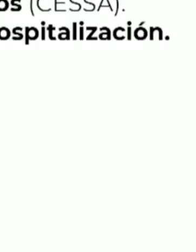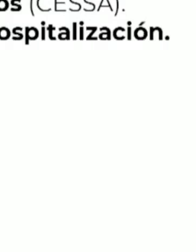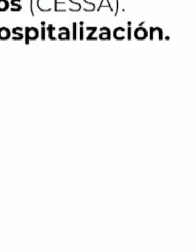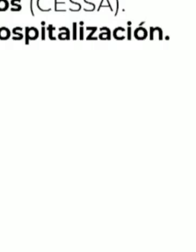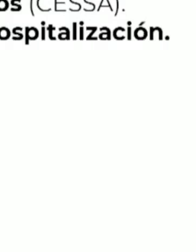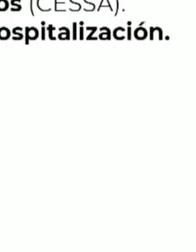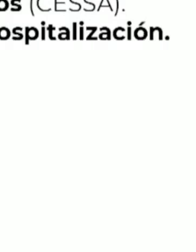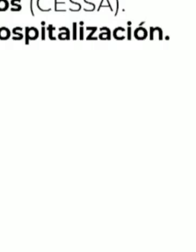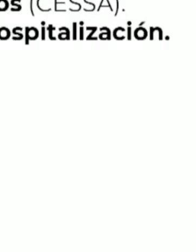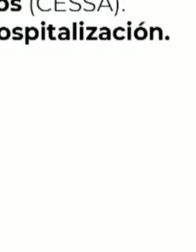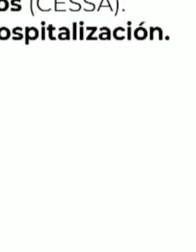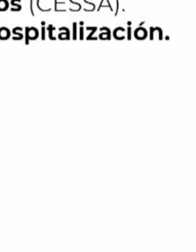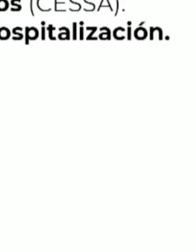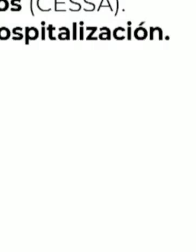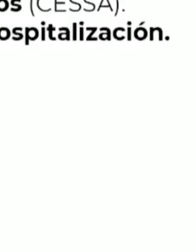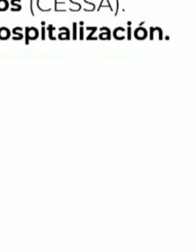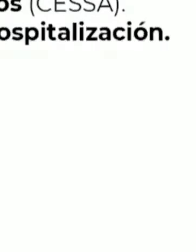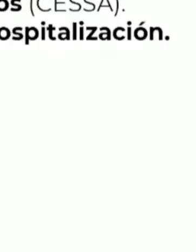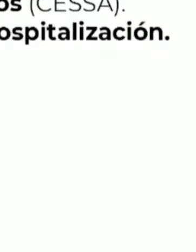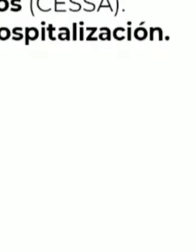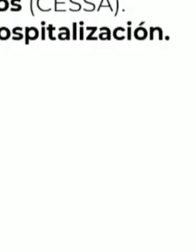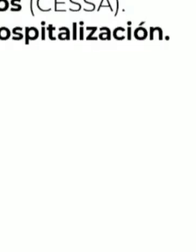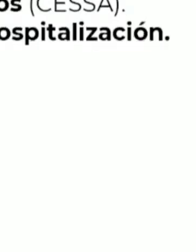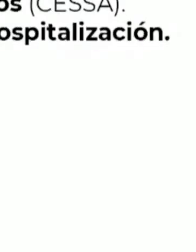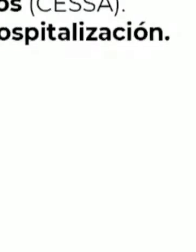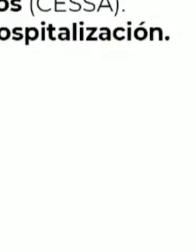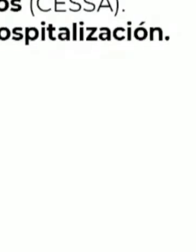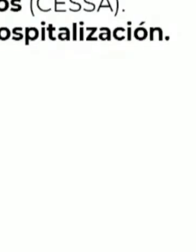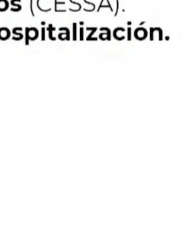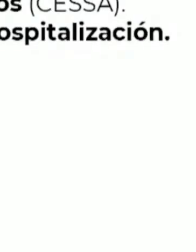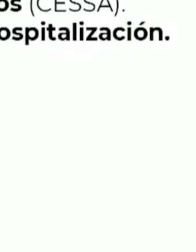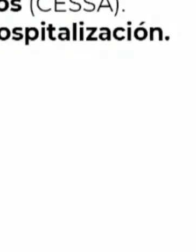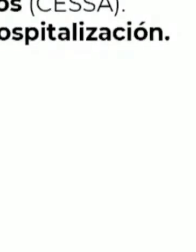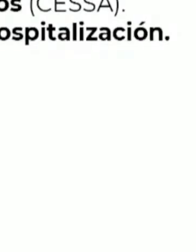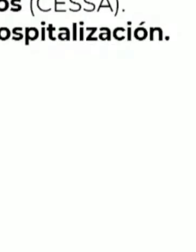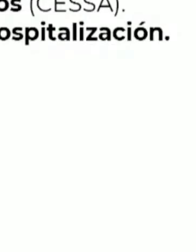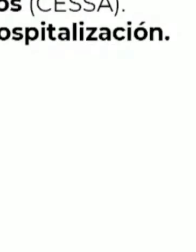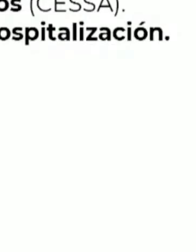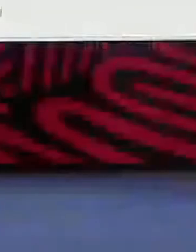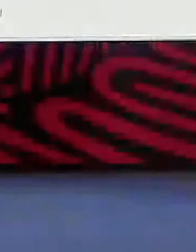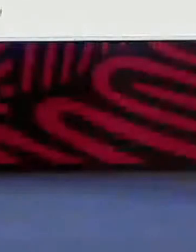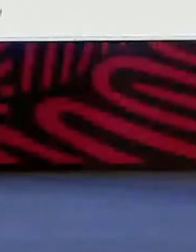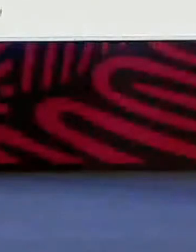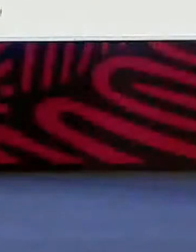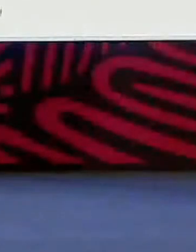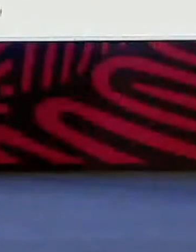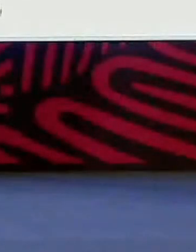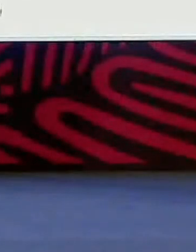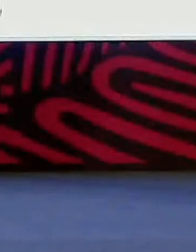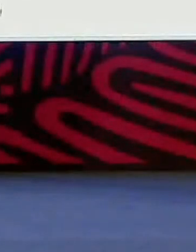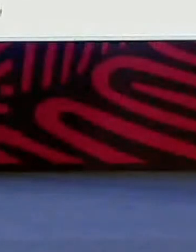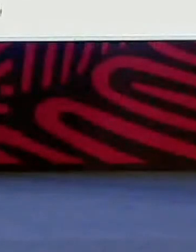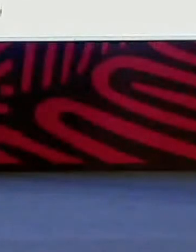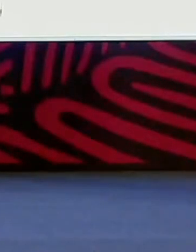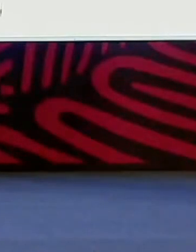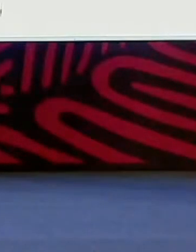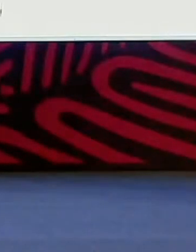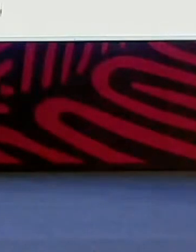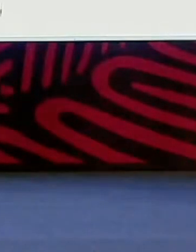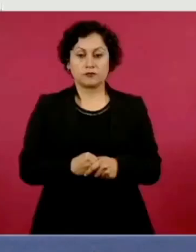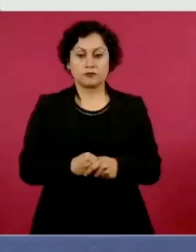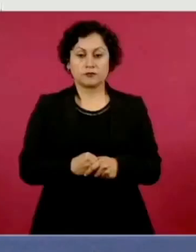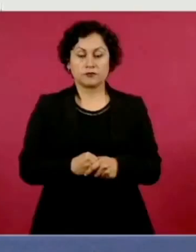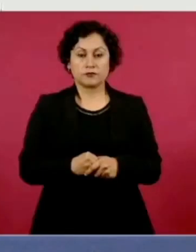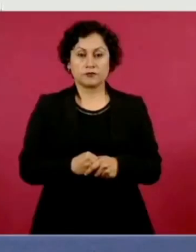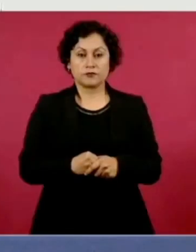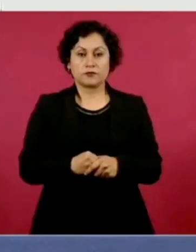país. También hay 627 de estos centros de salud con servicios ampliados, los que se conocen como CESAS, y 22 que tienen algún área